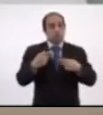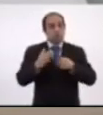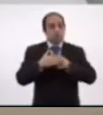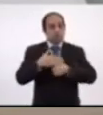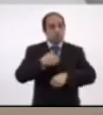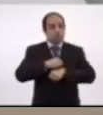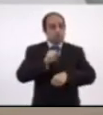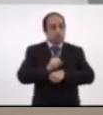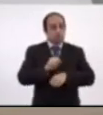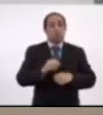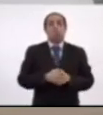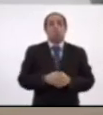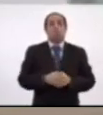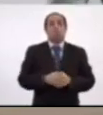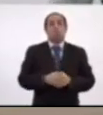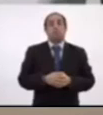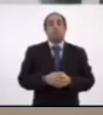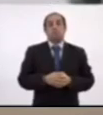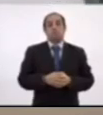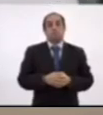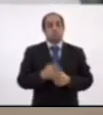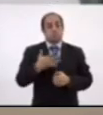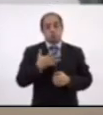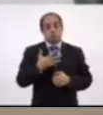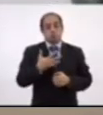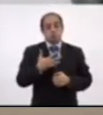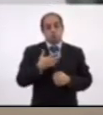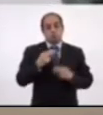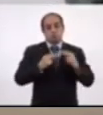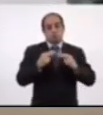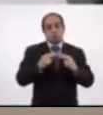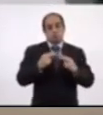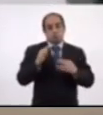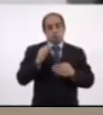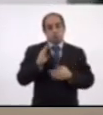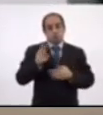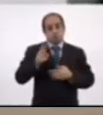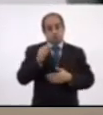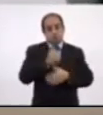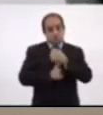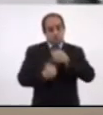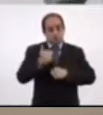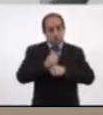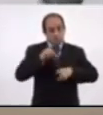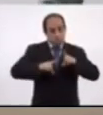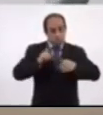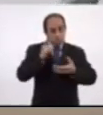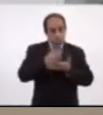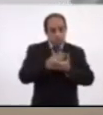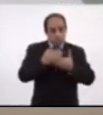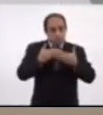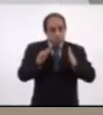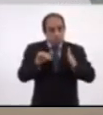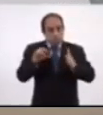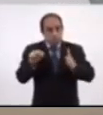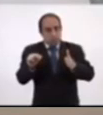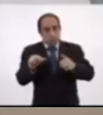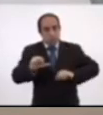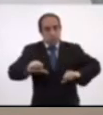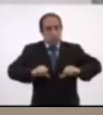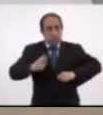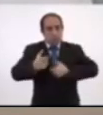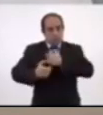próximas semanas. Es decir, no estamos en una condición como el año pasado en donde solo dependía de la apertura o no de las